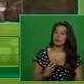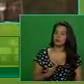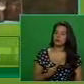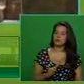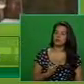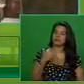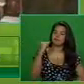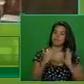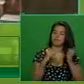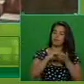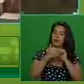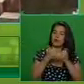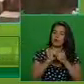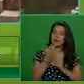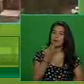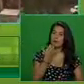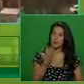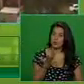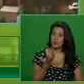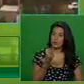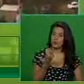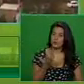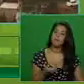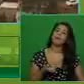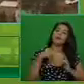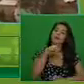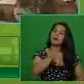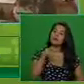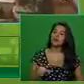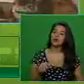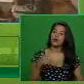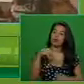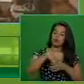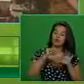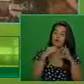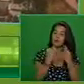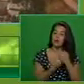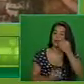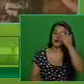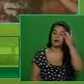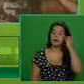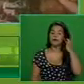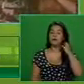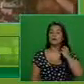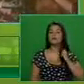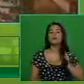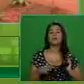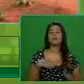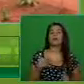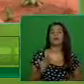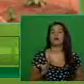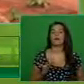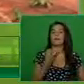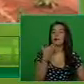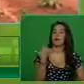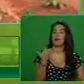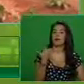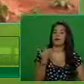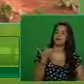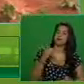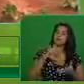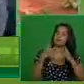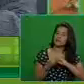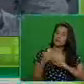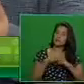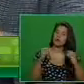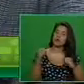cadena, es decir, permitirle al pequeño productor familiar un ingreso mayor, más acorde con